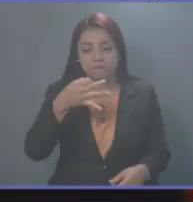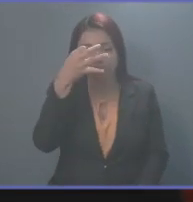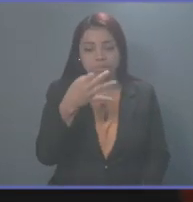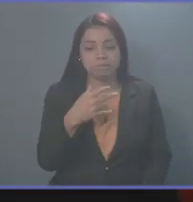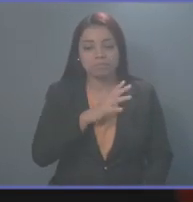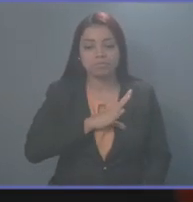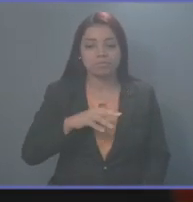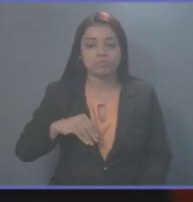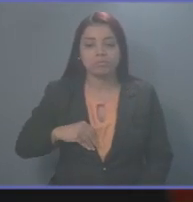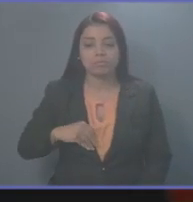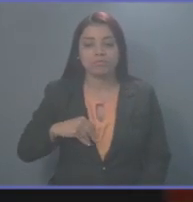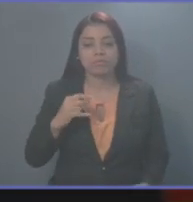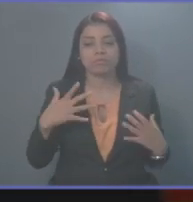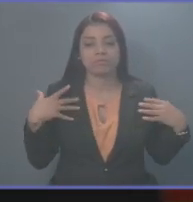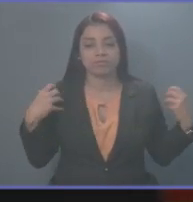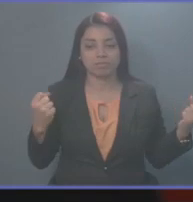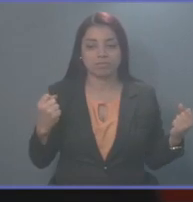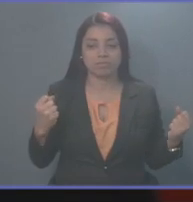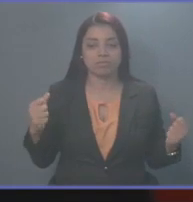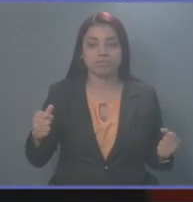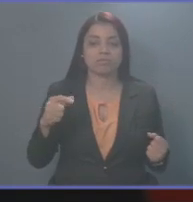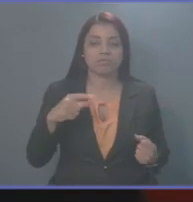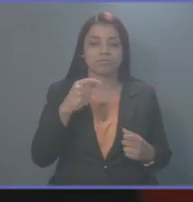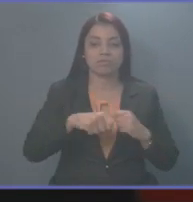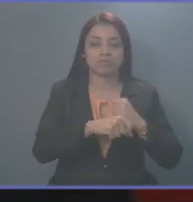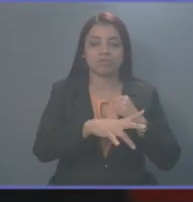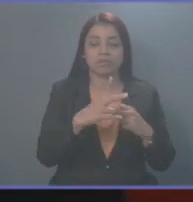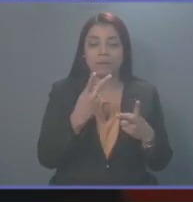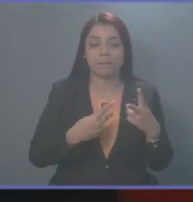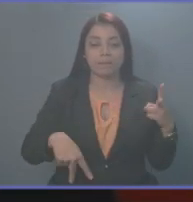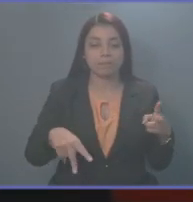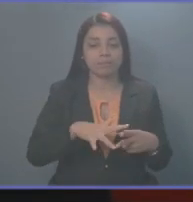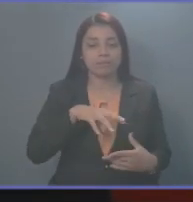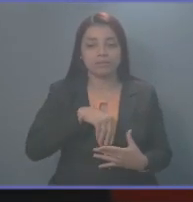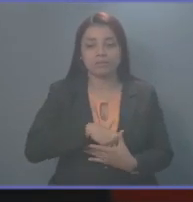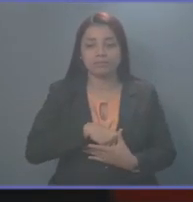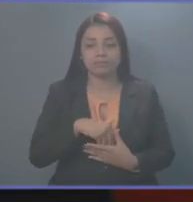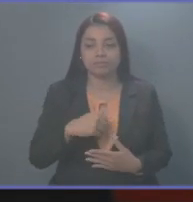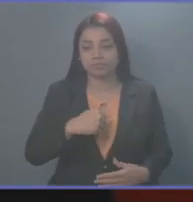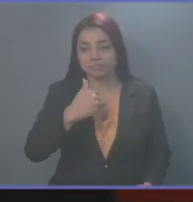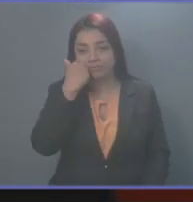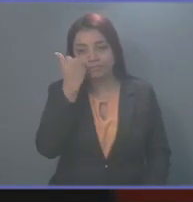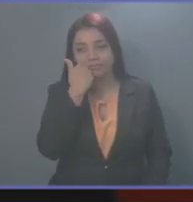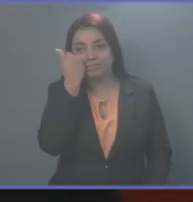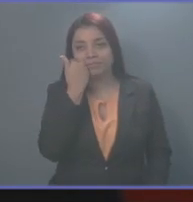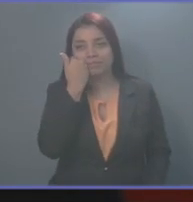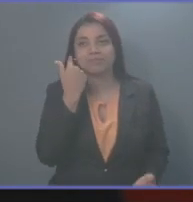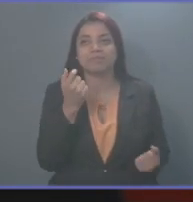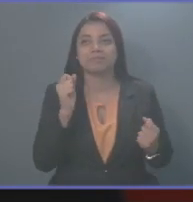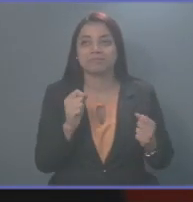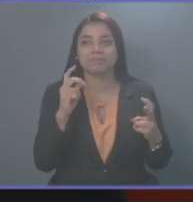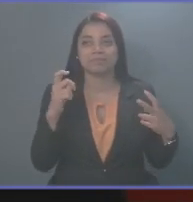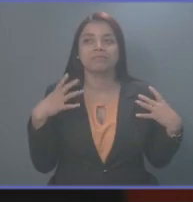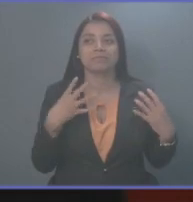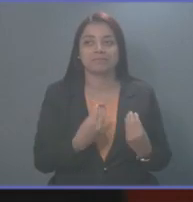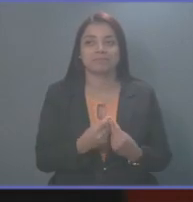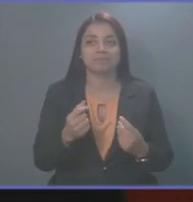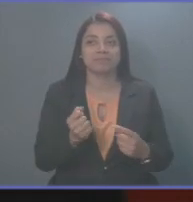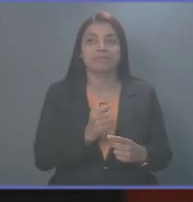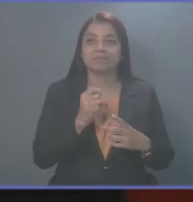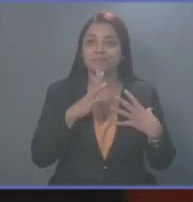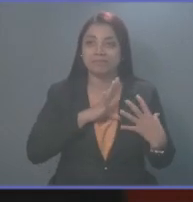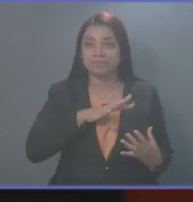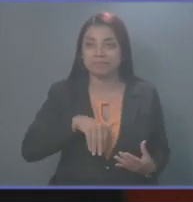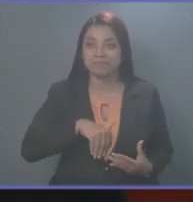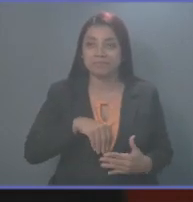nuestra familia, por la salud, la educación, el fomento de valores de nuestros niños y jóvenes, porque cese la violencia social, por la unidad